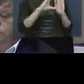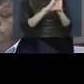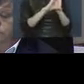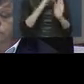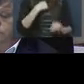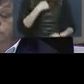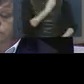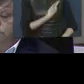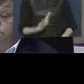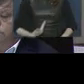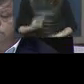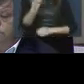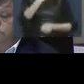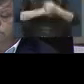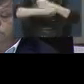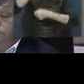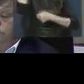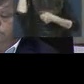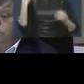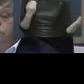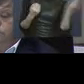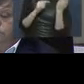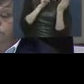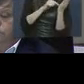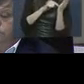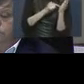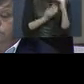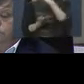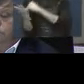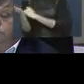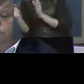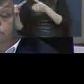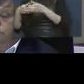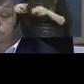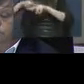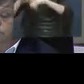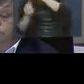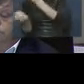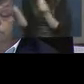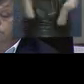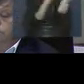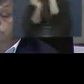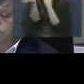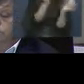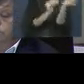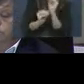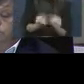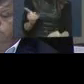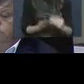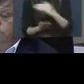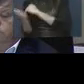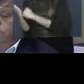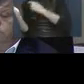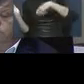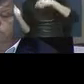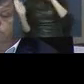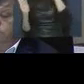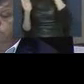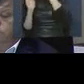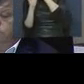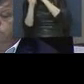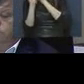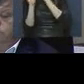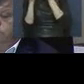en esa oportunidad hace 2 años atrás, y también en la Comisión de Hacienda. El Senado solamente cambió un